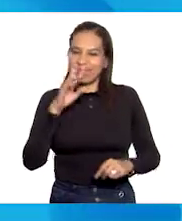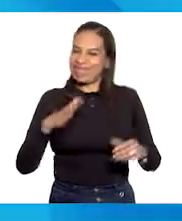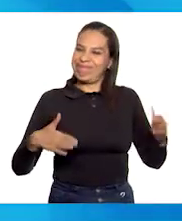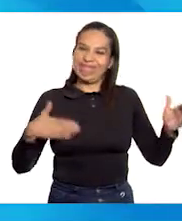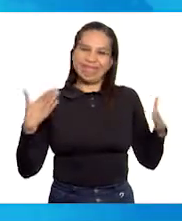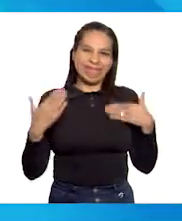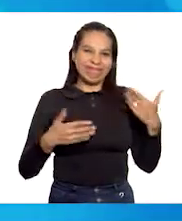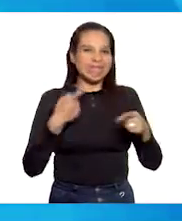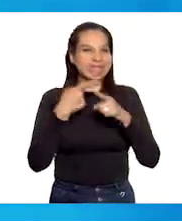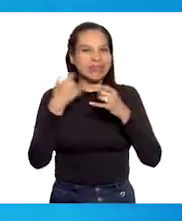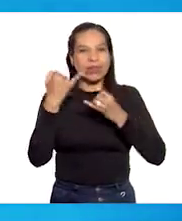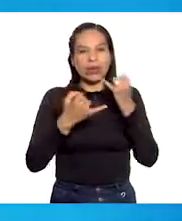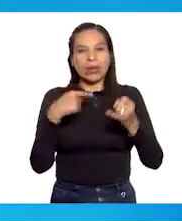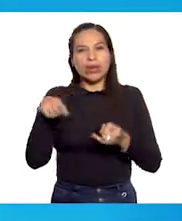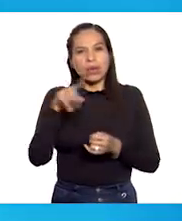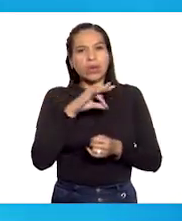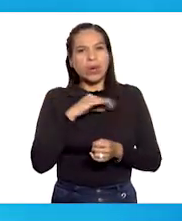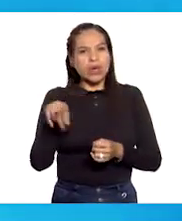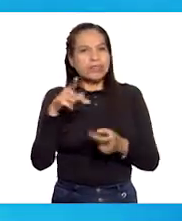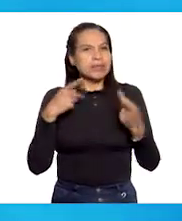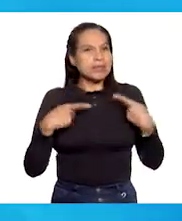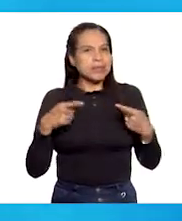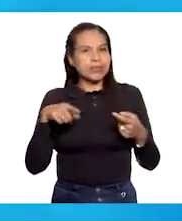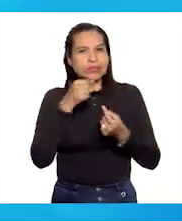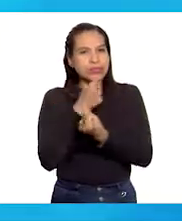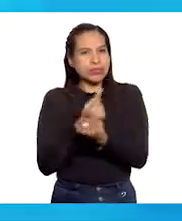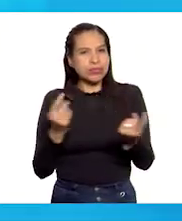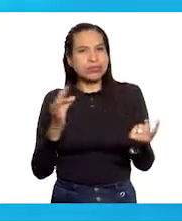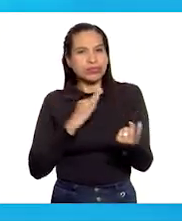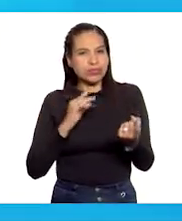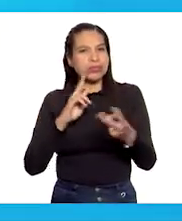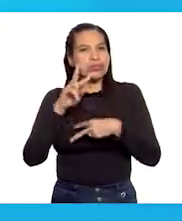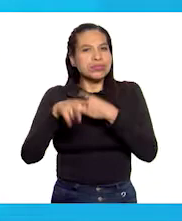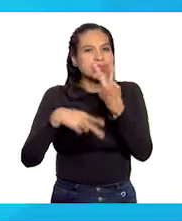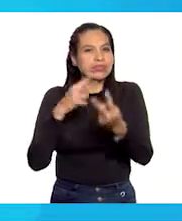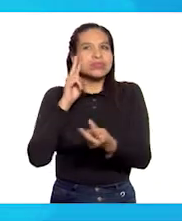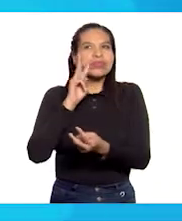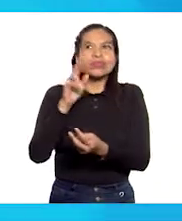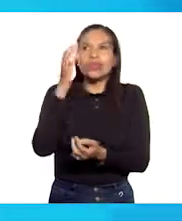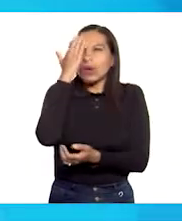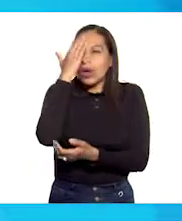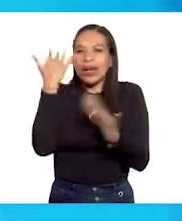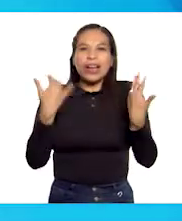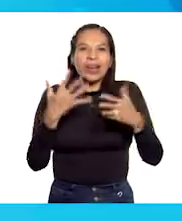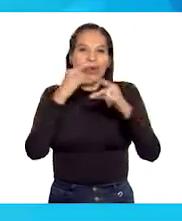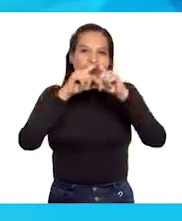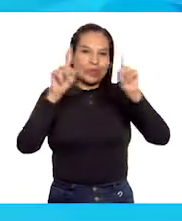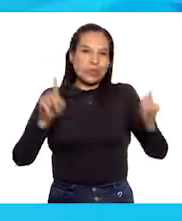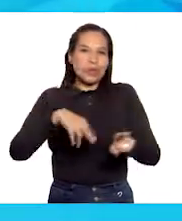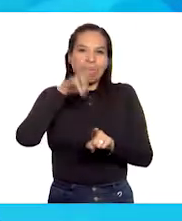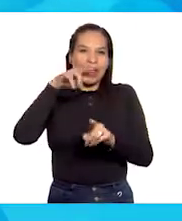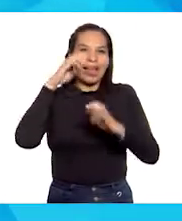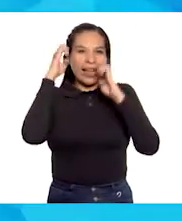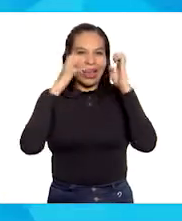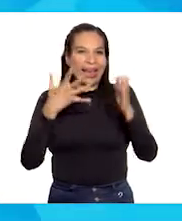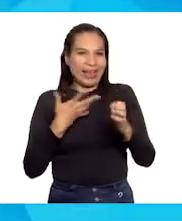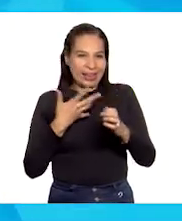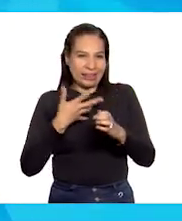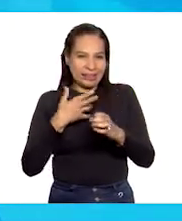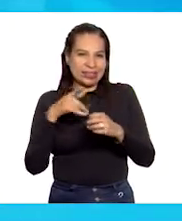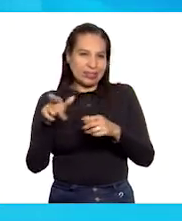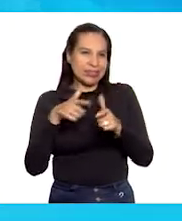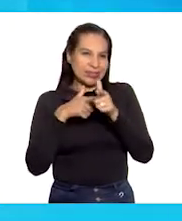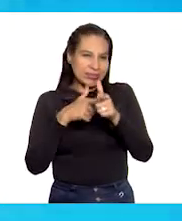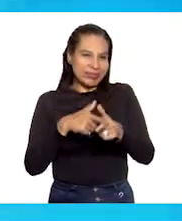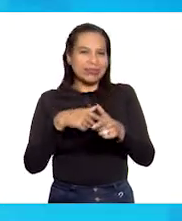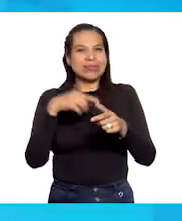divertidas, lúdicas, en las cuales el público infantil puede acercarse a conocer los murales y las exposiciones temporales que tenemos. Algunas de